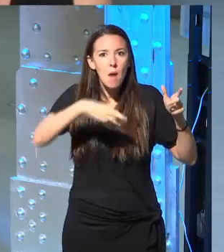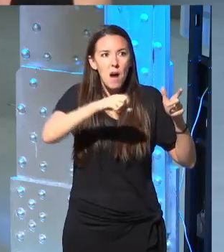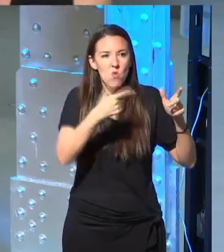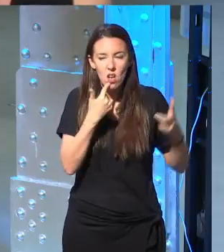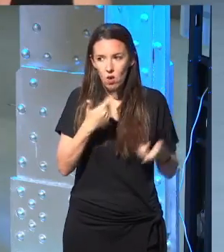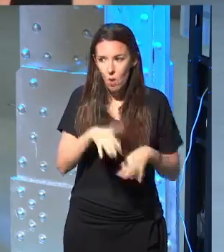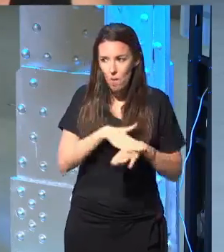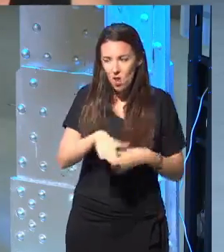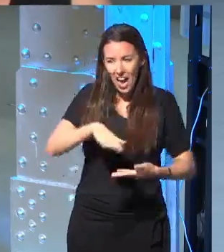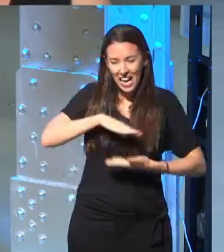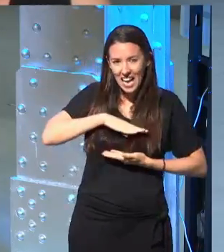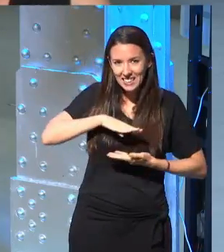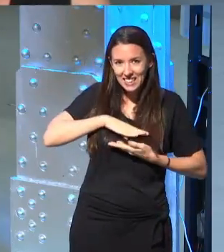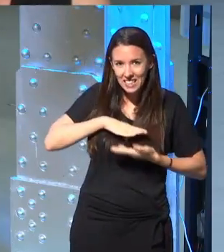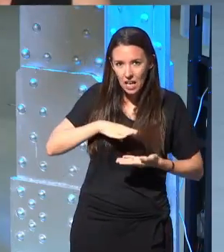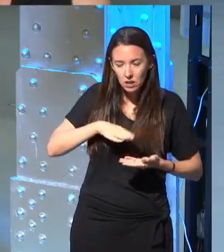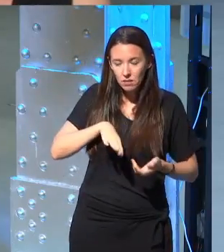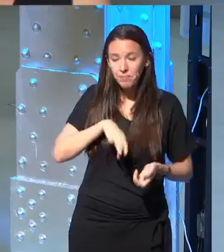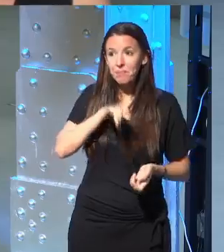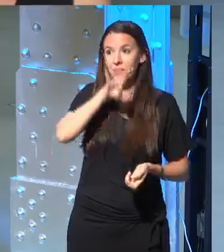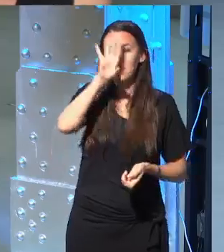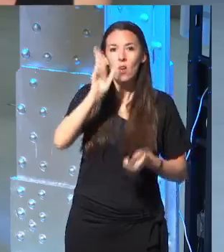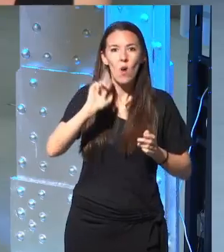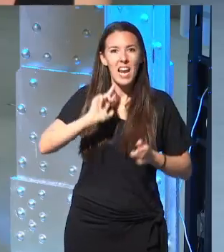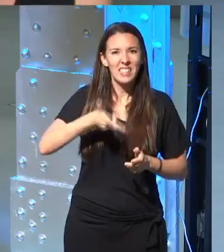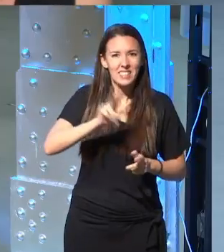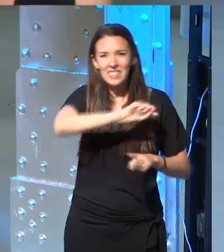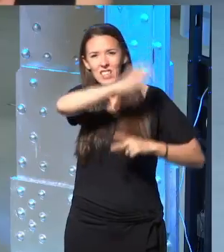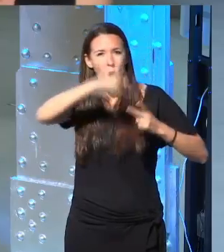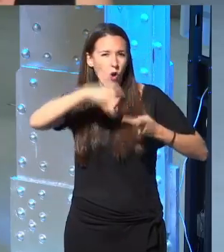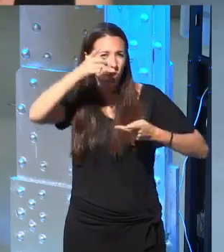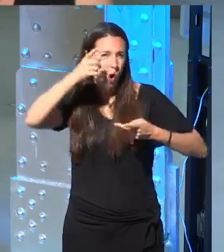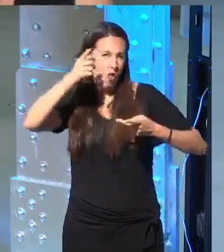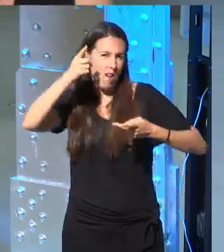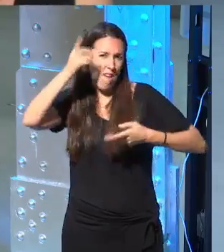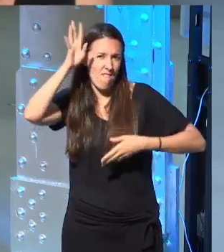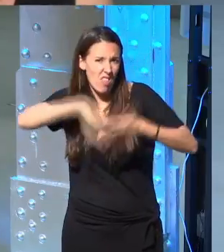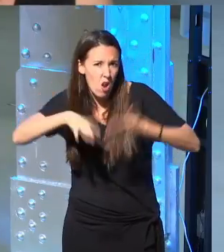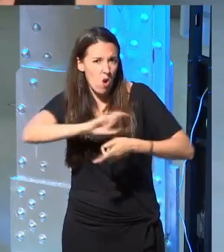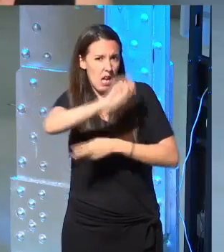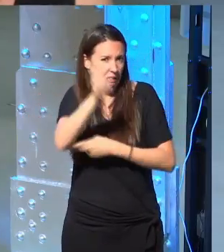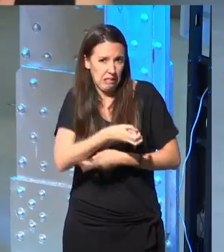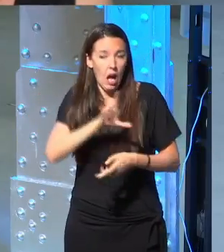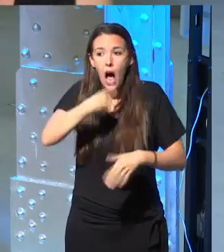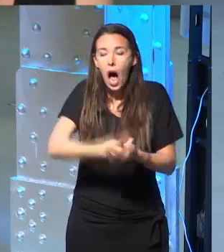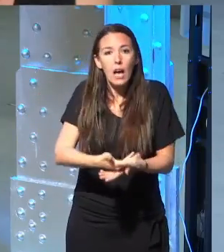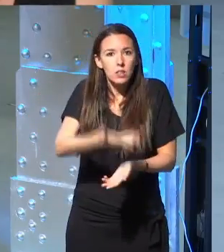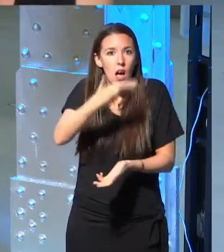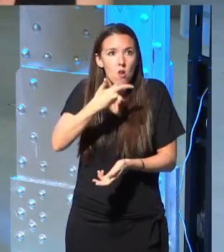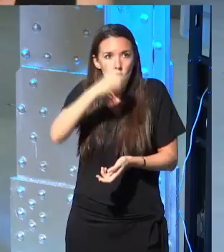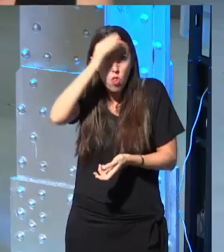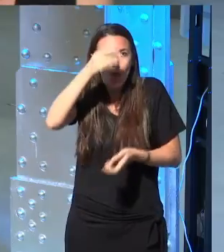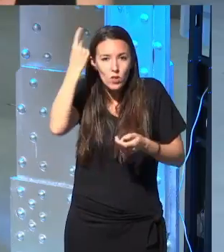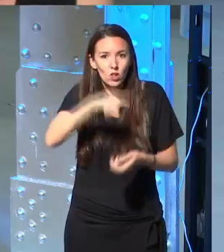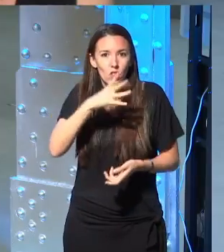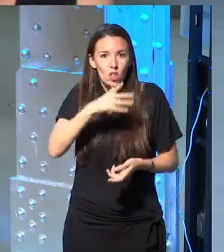Casillas? Y de repente veo como un chiste de Piqué, y bueno, hasta donde llega mi conocimiento, yo creo que Bartual,